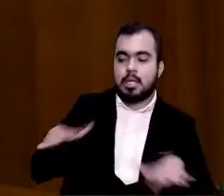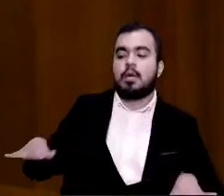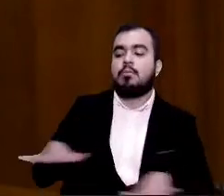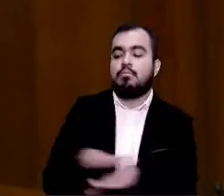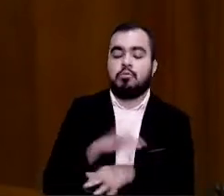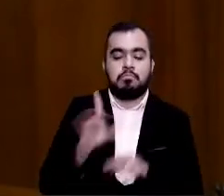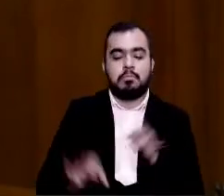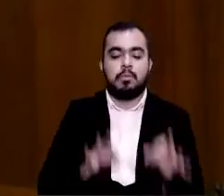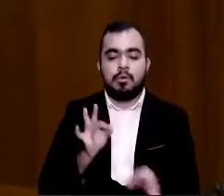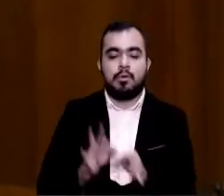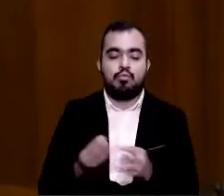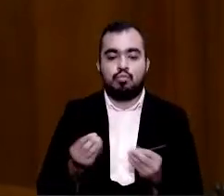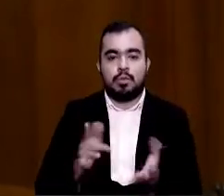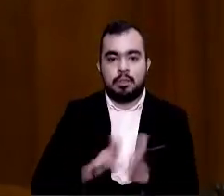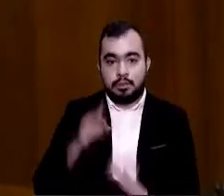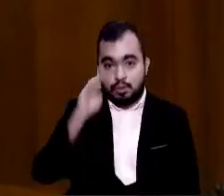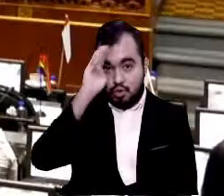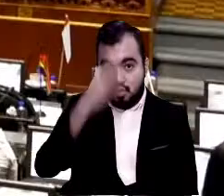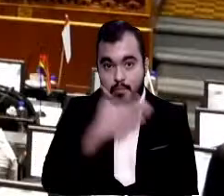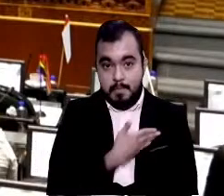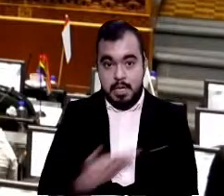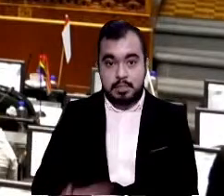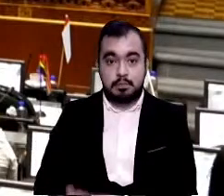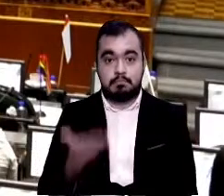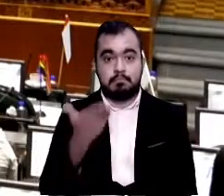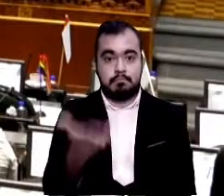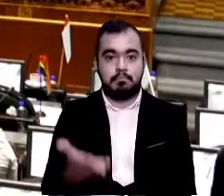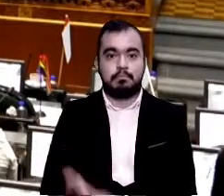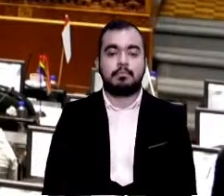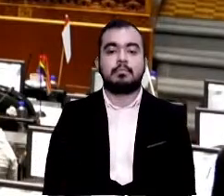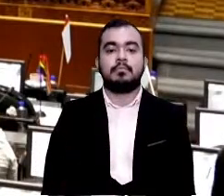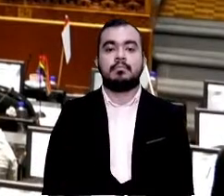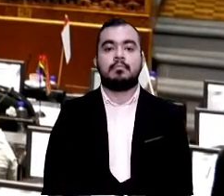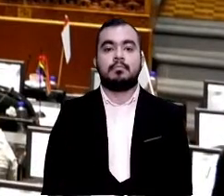Muchas gracias, señor presidente. Muchas gracias, diputado.